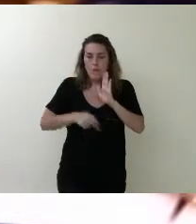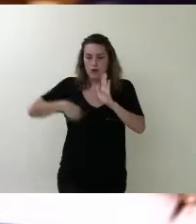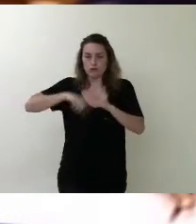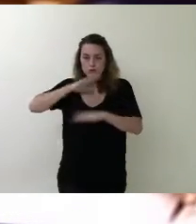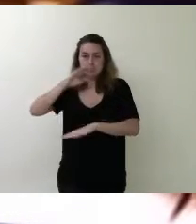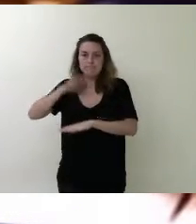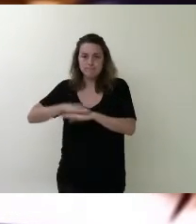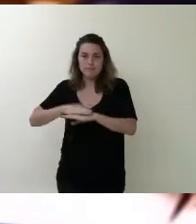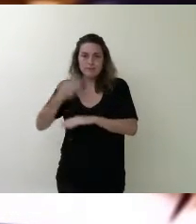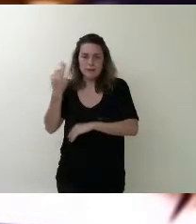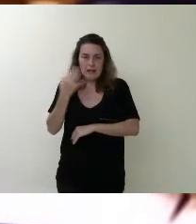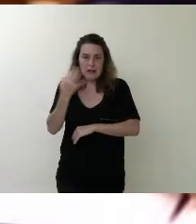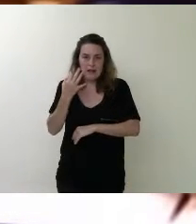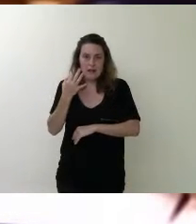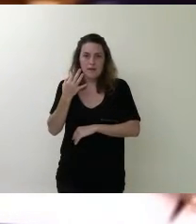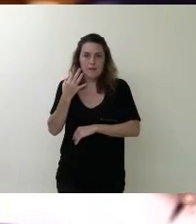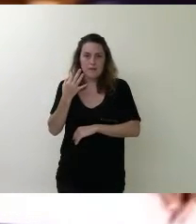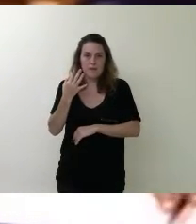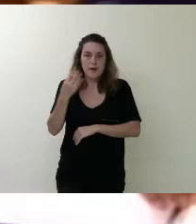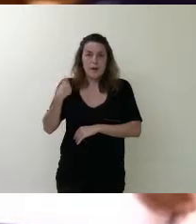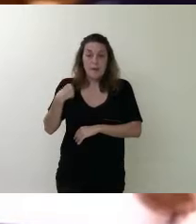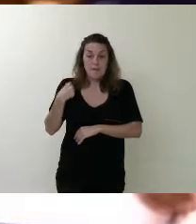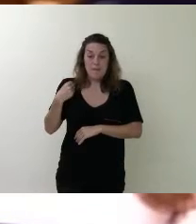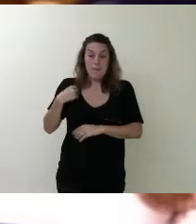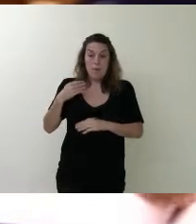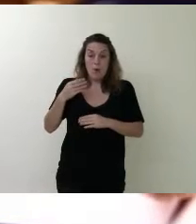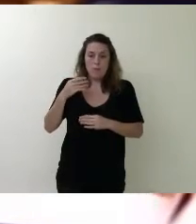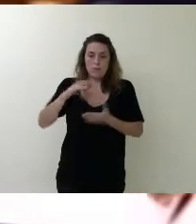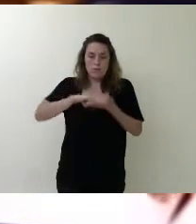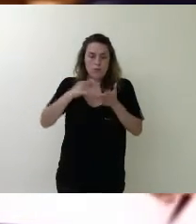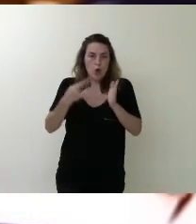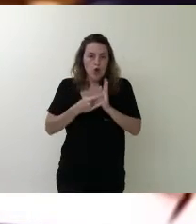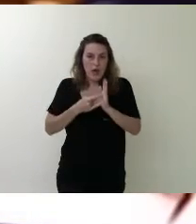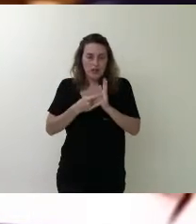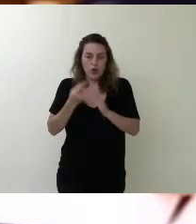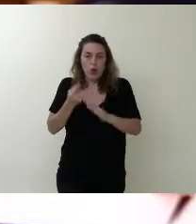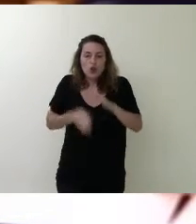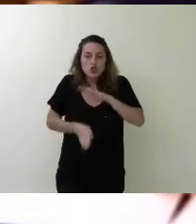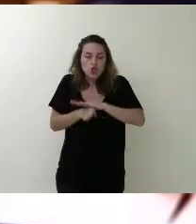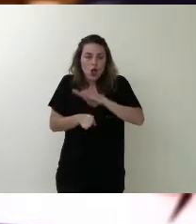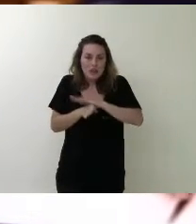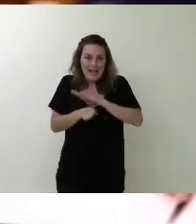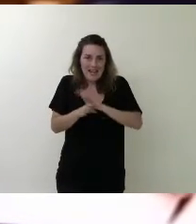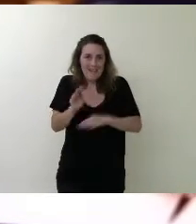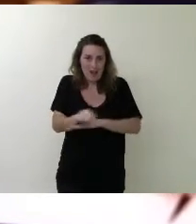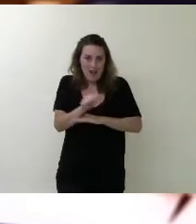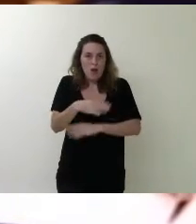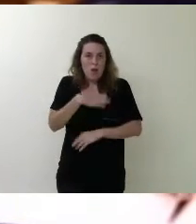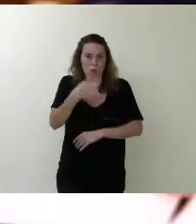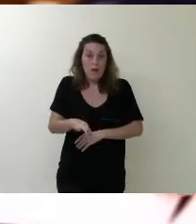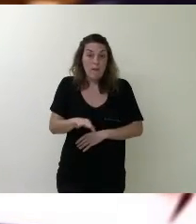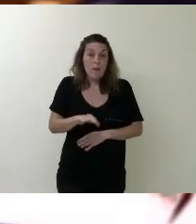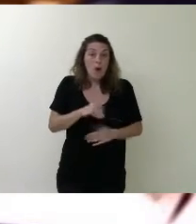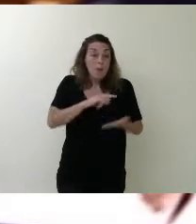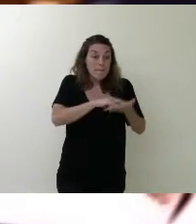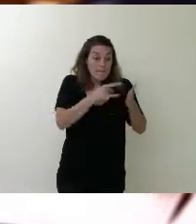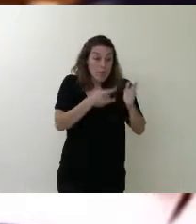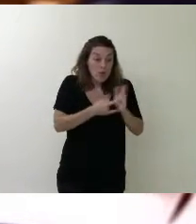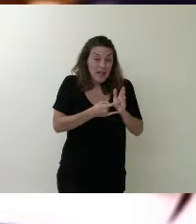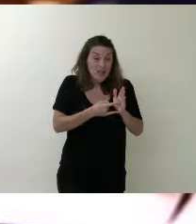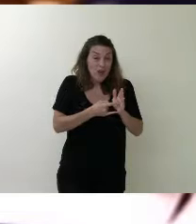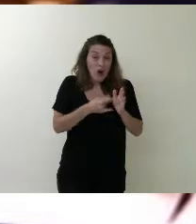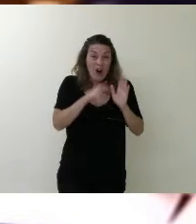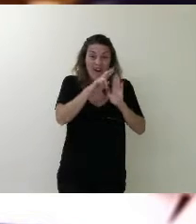de poder aprobar proyectos de inversión financieramente sostenible. Digo esto porque son proyectos que no computan para la regla de